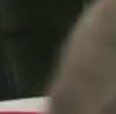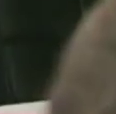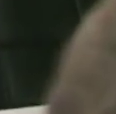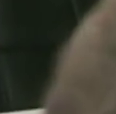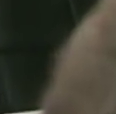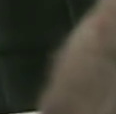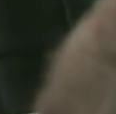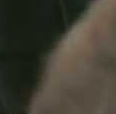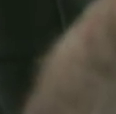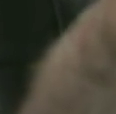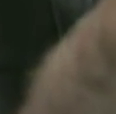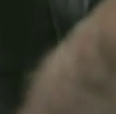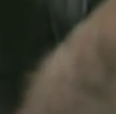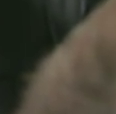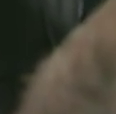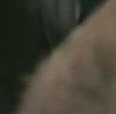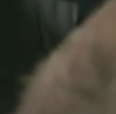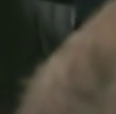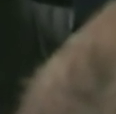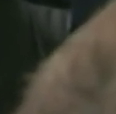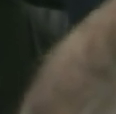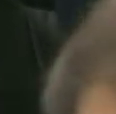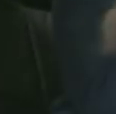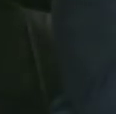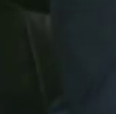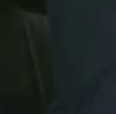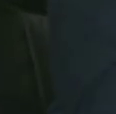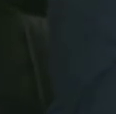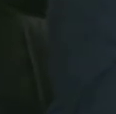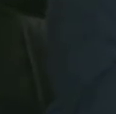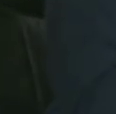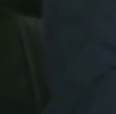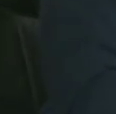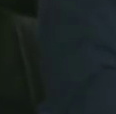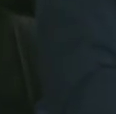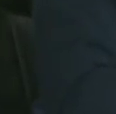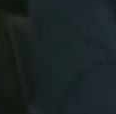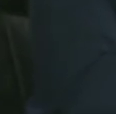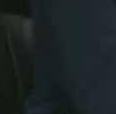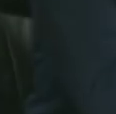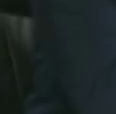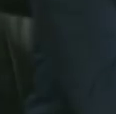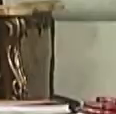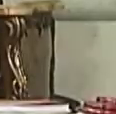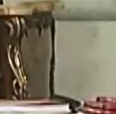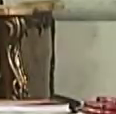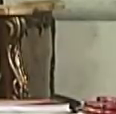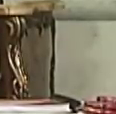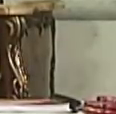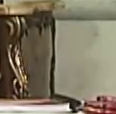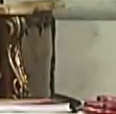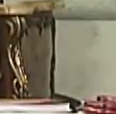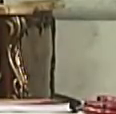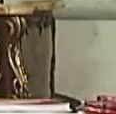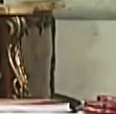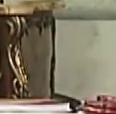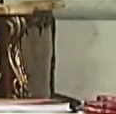hacer rendir a nuestra patria de oligarquía y al imperio estadounidense yo creo que me ha nadie duda